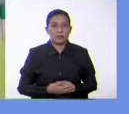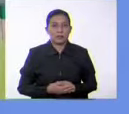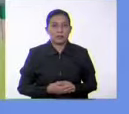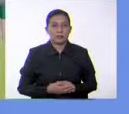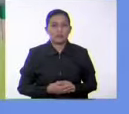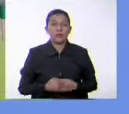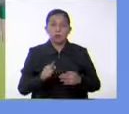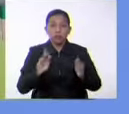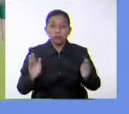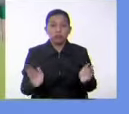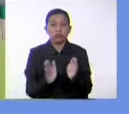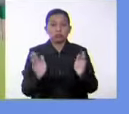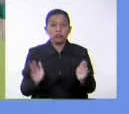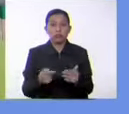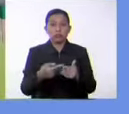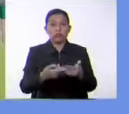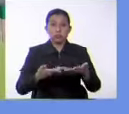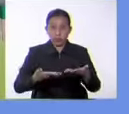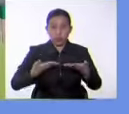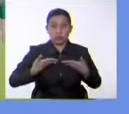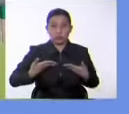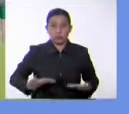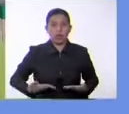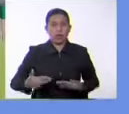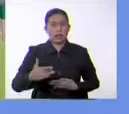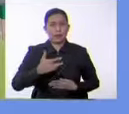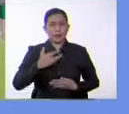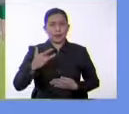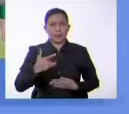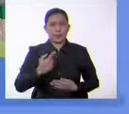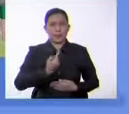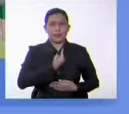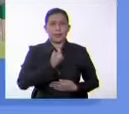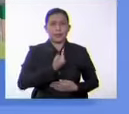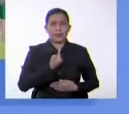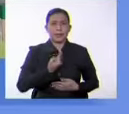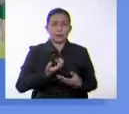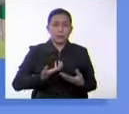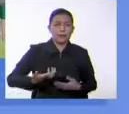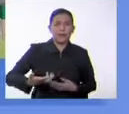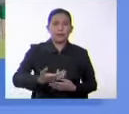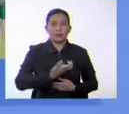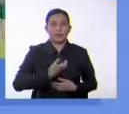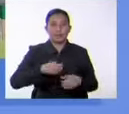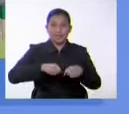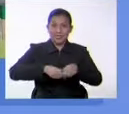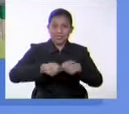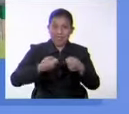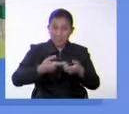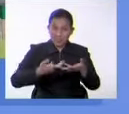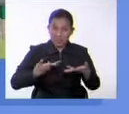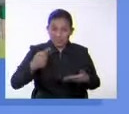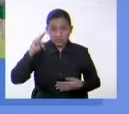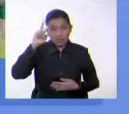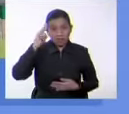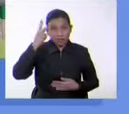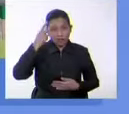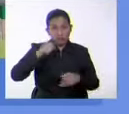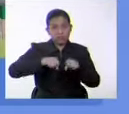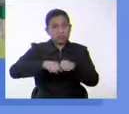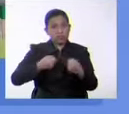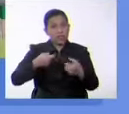Promover los derechos humanos es promover la dignidad en lo individual y en lo colectivo. Pero violar los derechos humanos no siempre quiere decir violar la